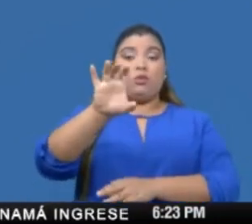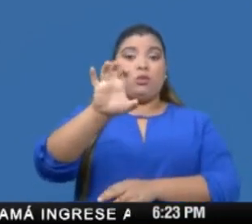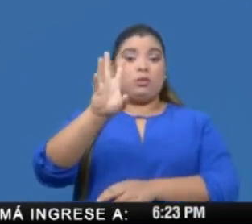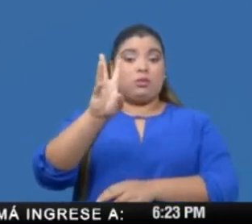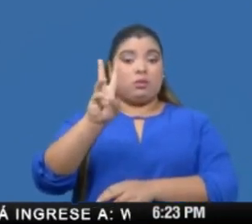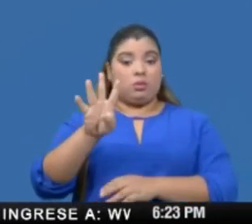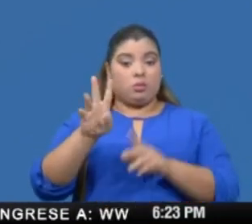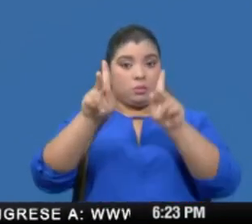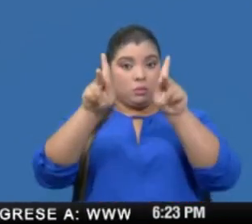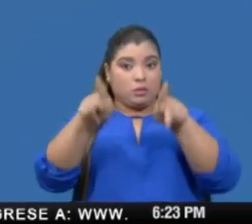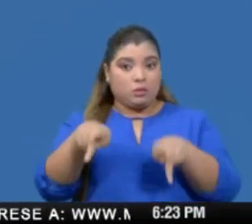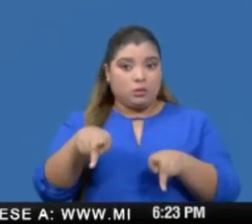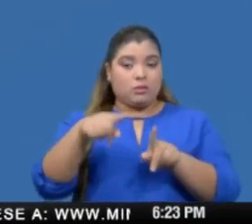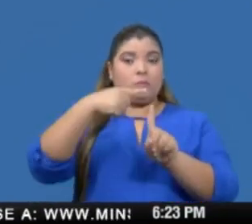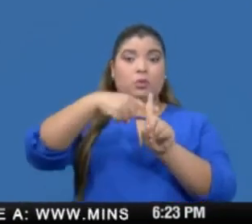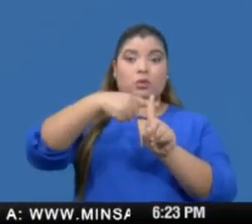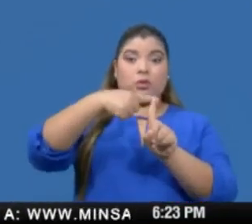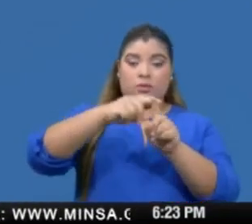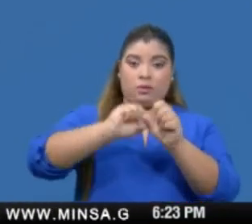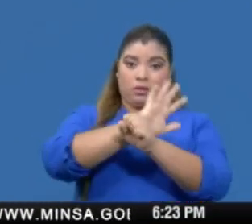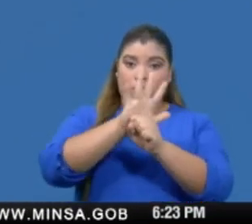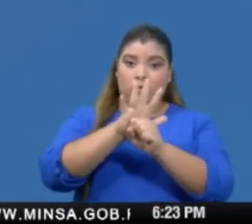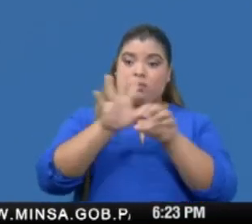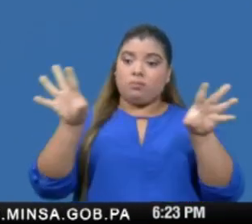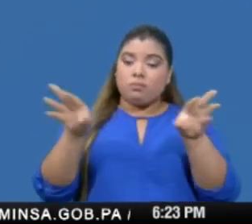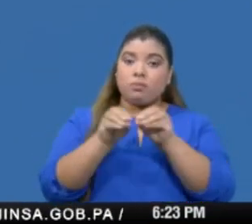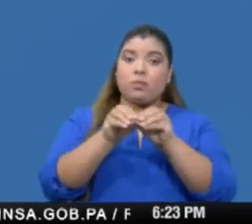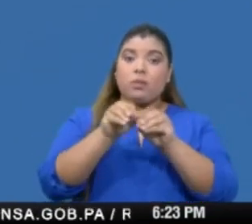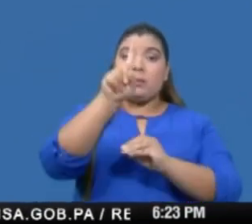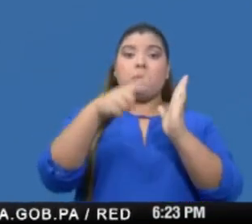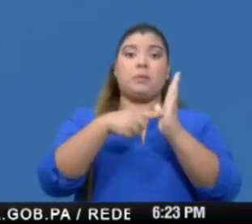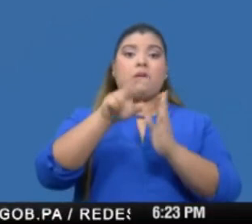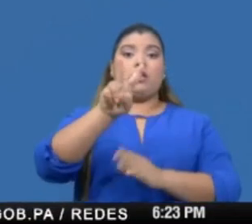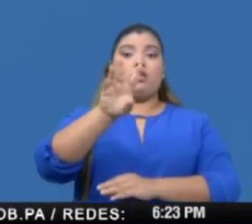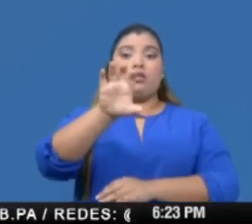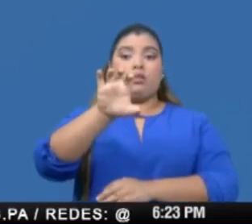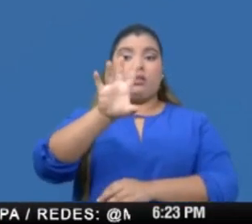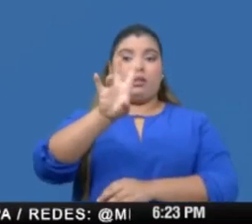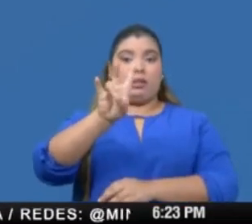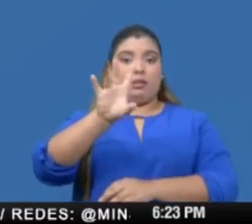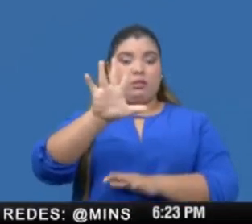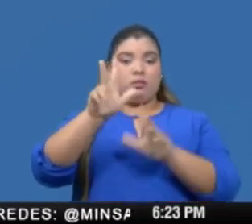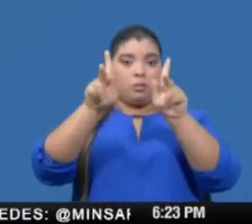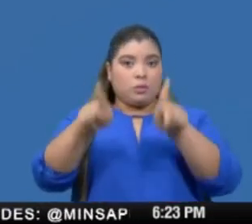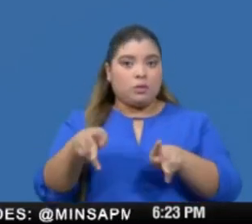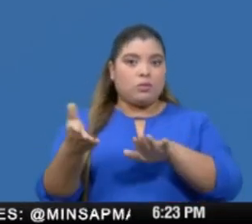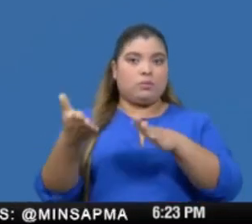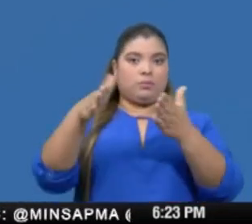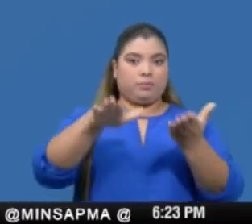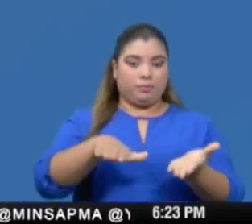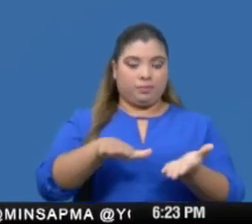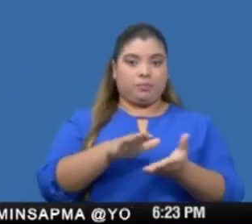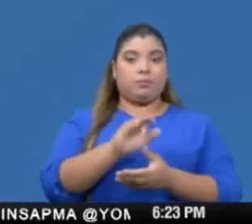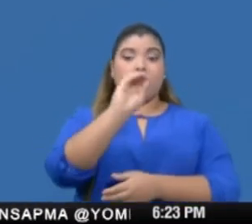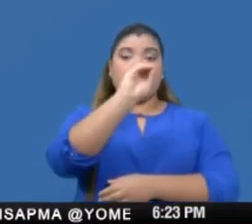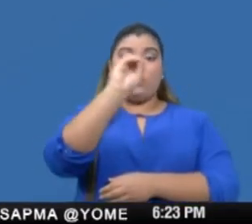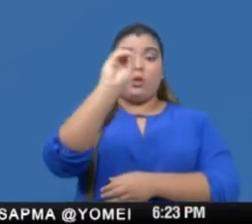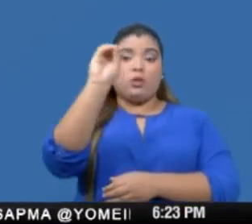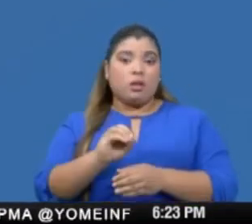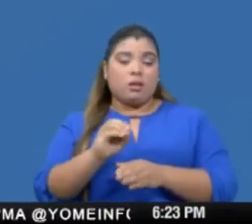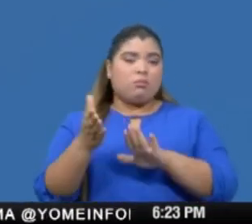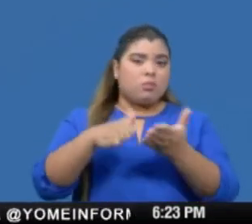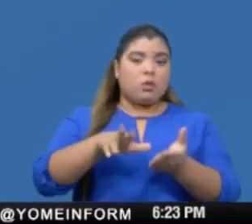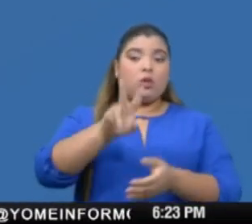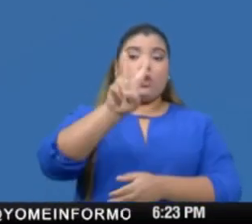58.864 casos confirmados y un total de 1.275 defunciones y una tasa de letalidad que está en